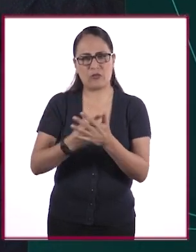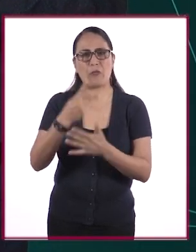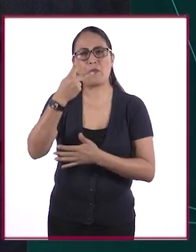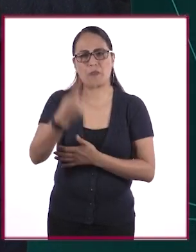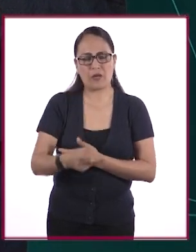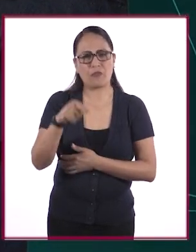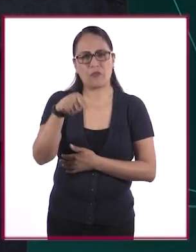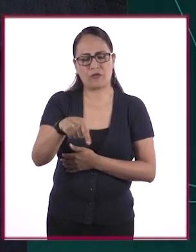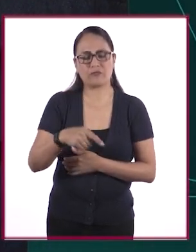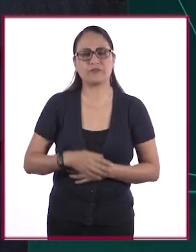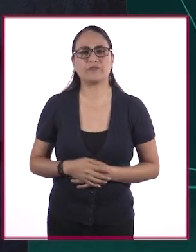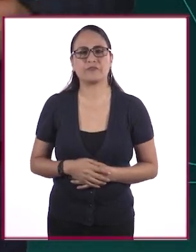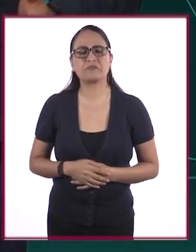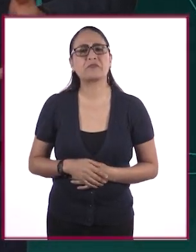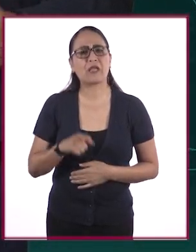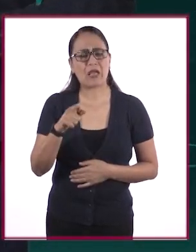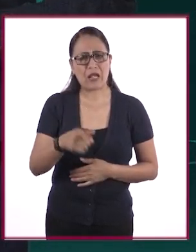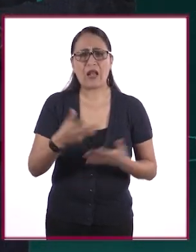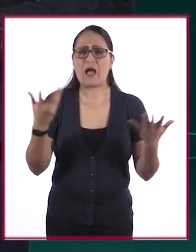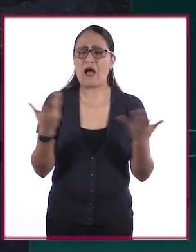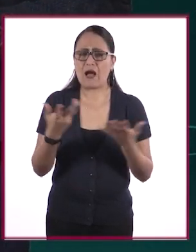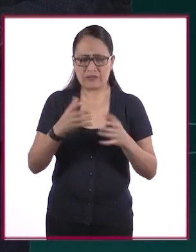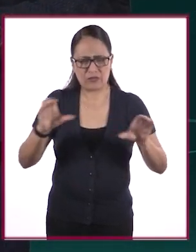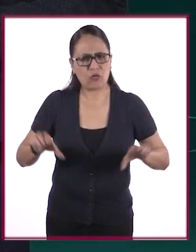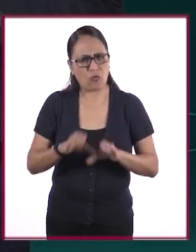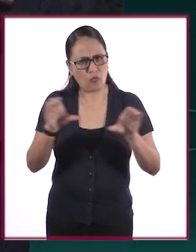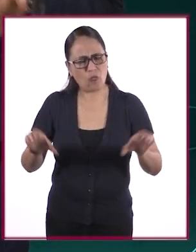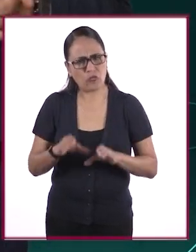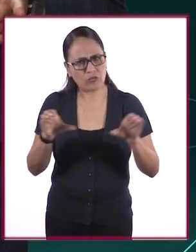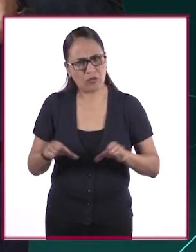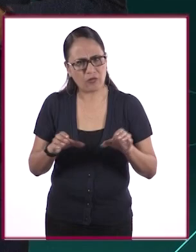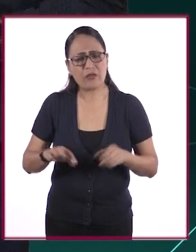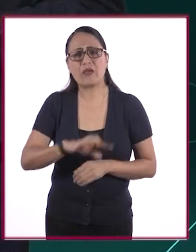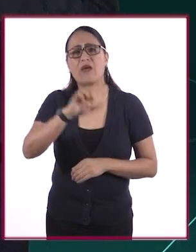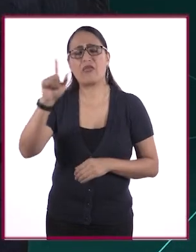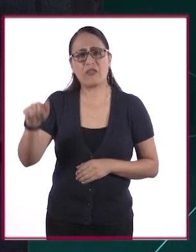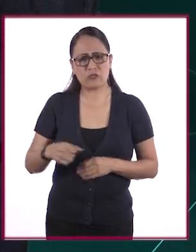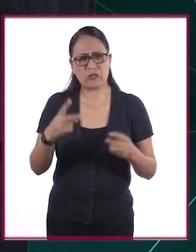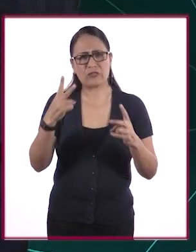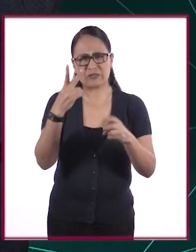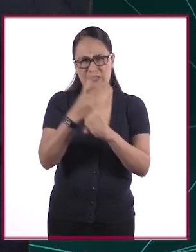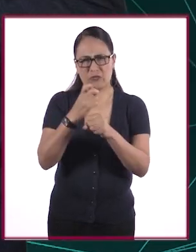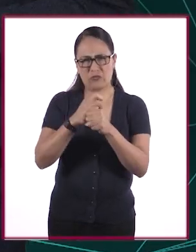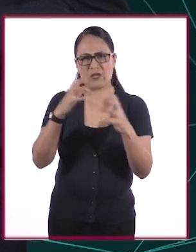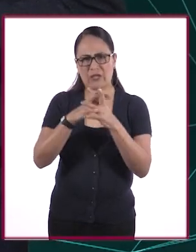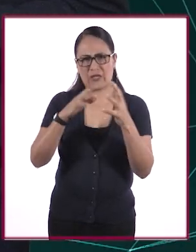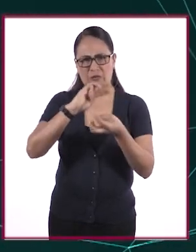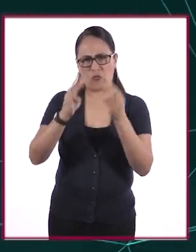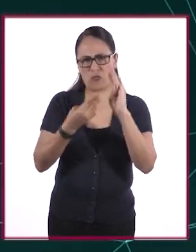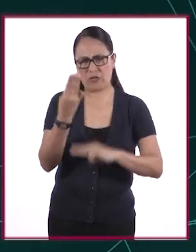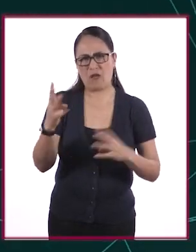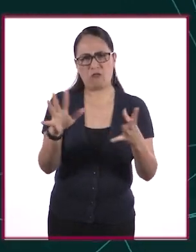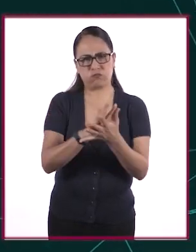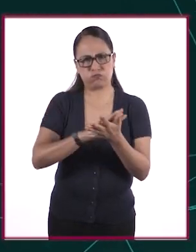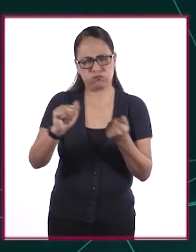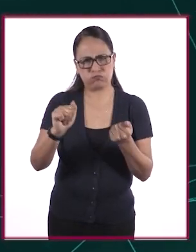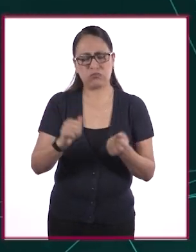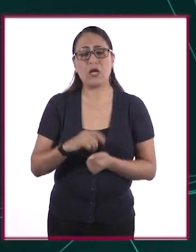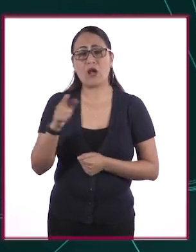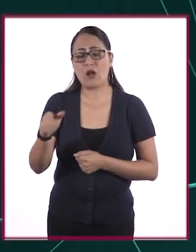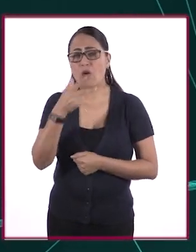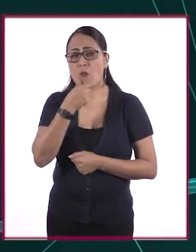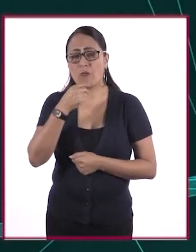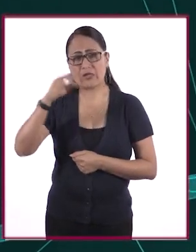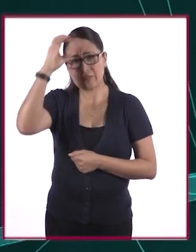Computer Conservation Society, justo por reconstruir la primera computadora, la cual fue destruida durante la Segunda Guerra Mundial. El científico